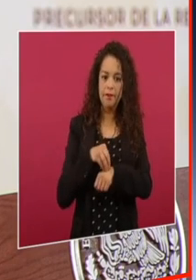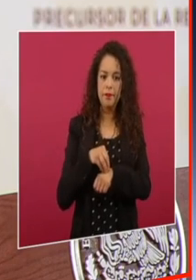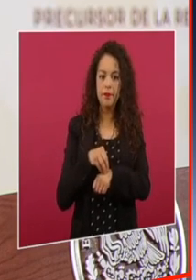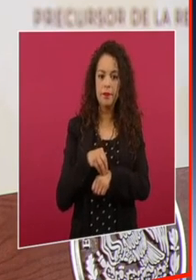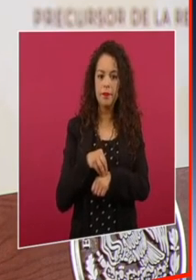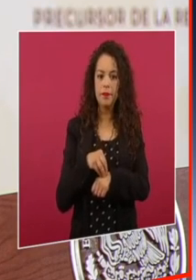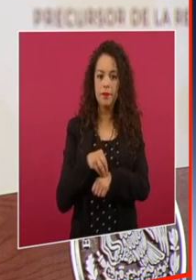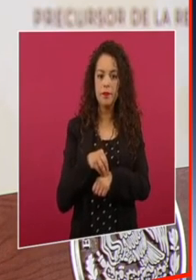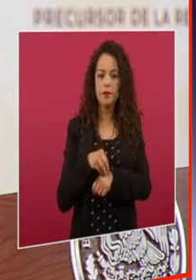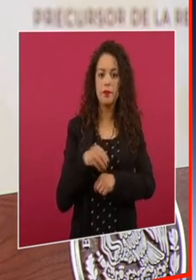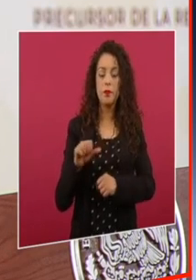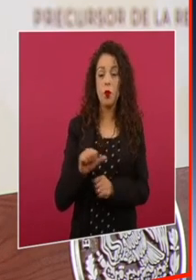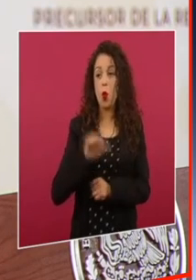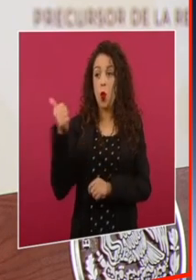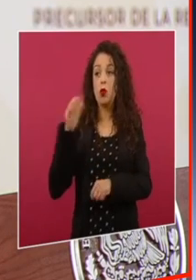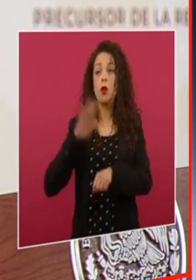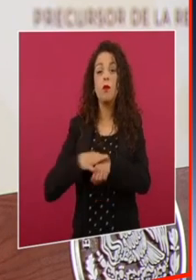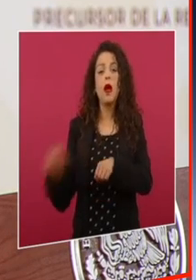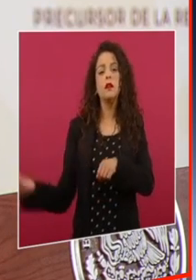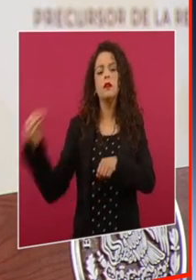más dos